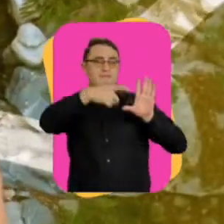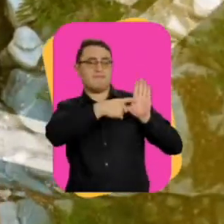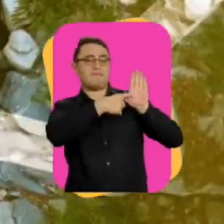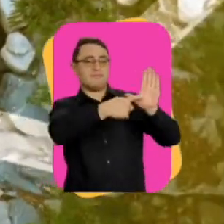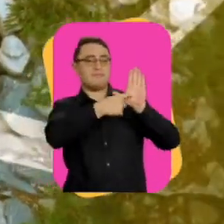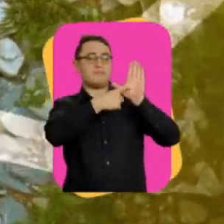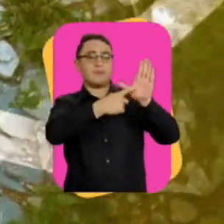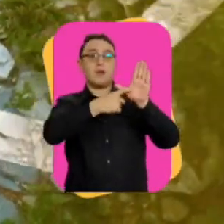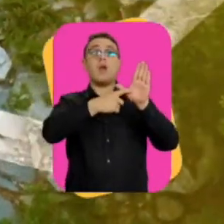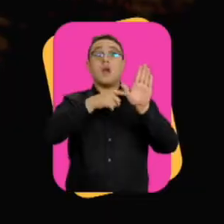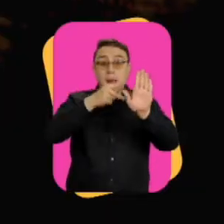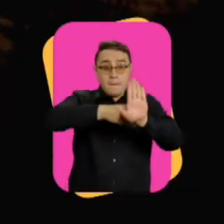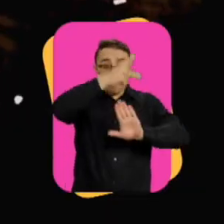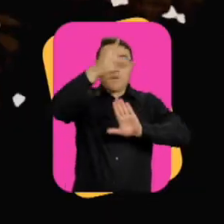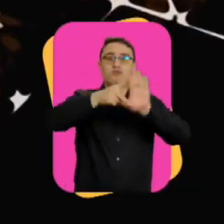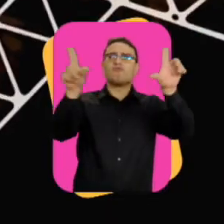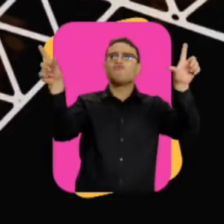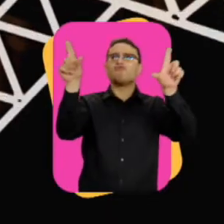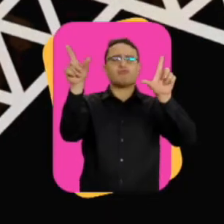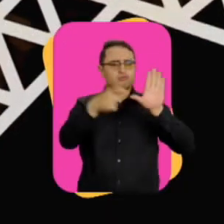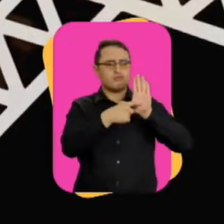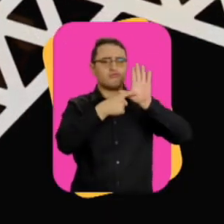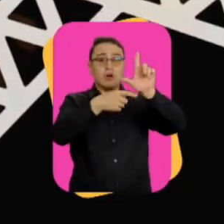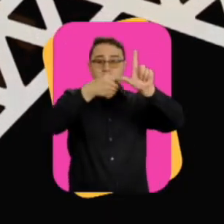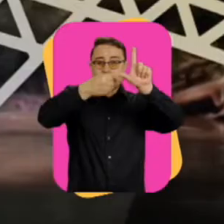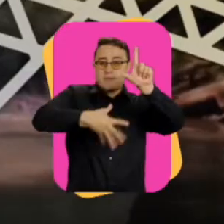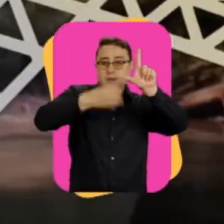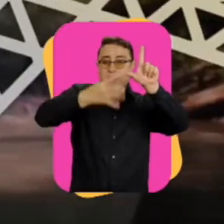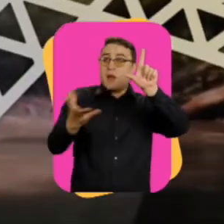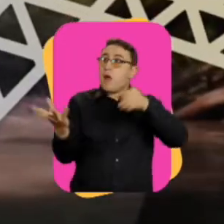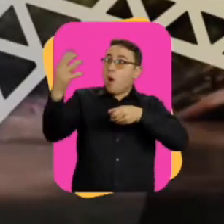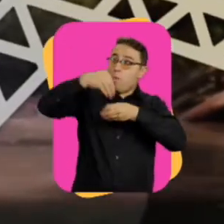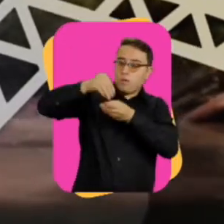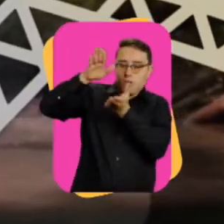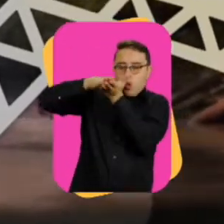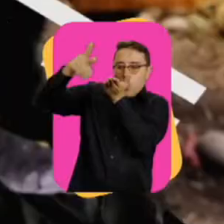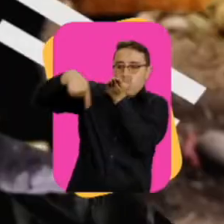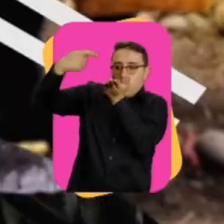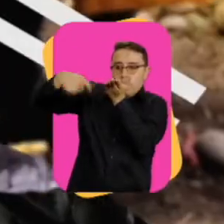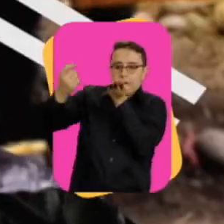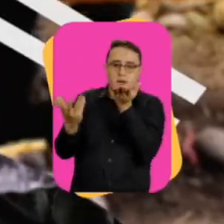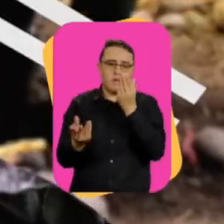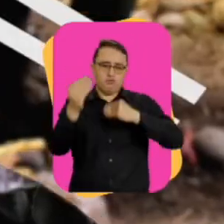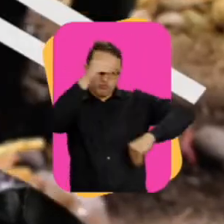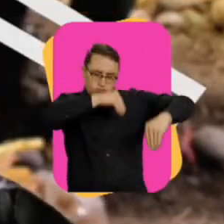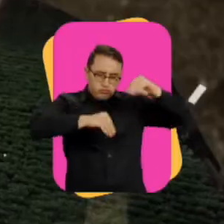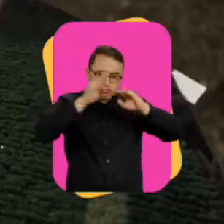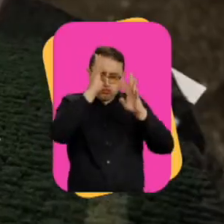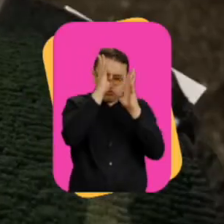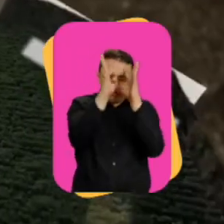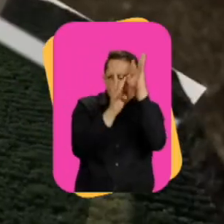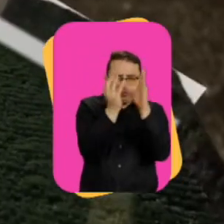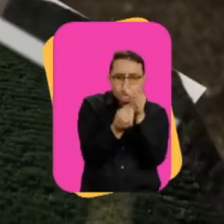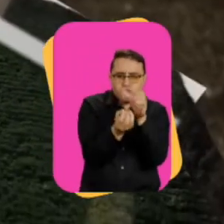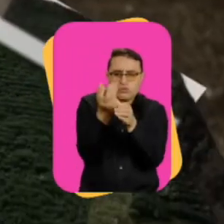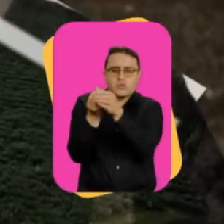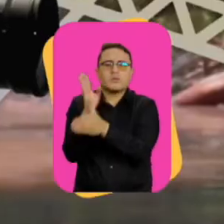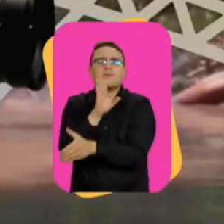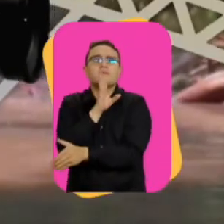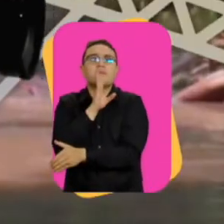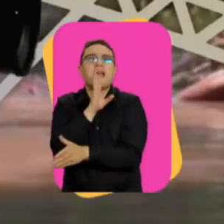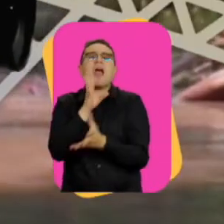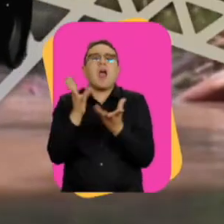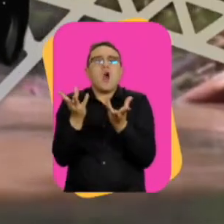allá de lo que se ve en pantalla, que es una serie documental creada, diseñada, producida por directores y